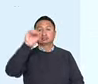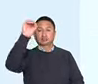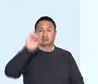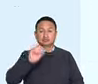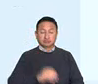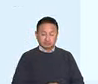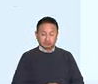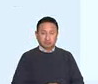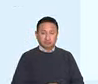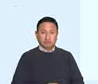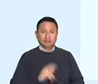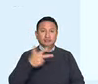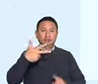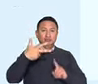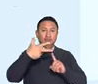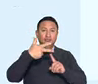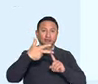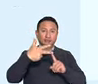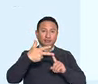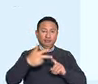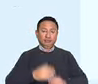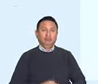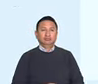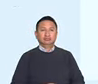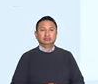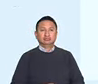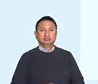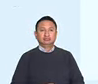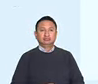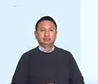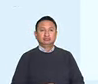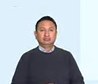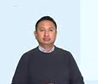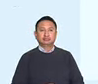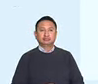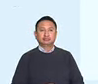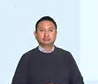30.32%. Vamos a ver quién está en tercer puesto.